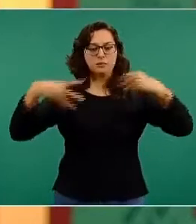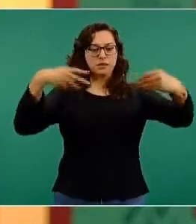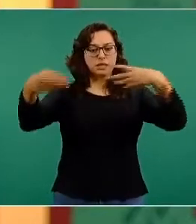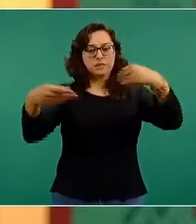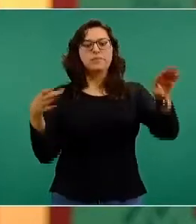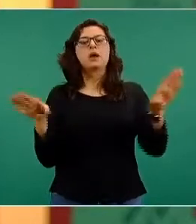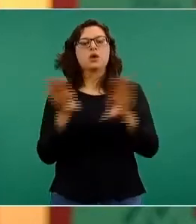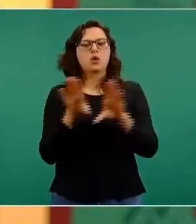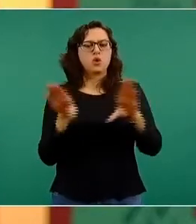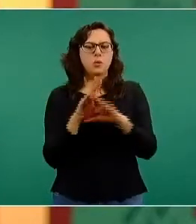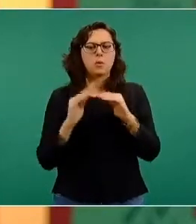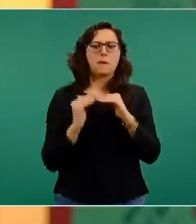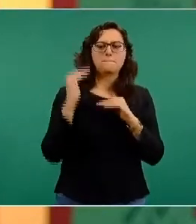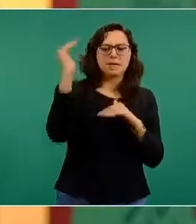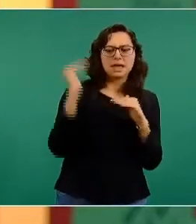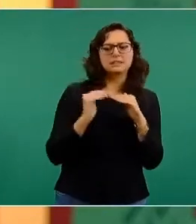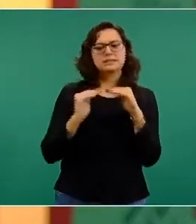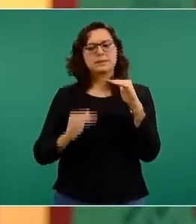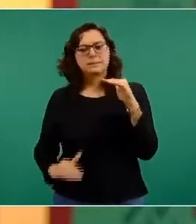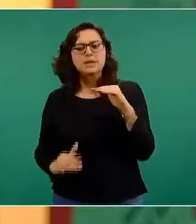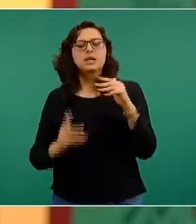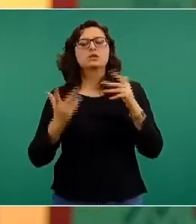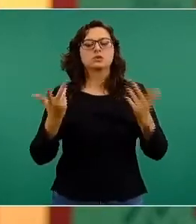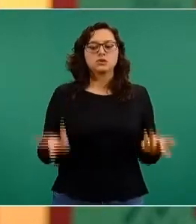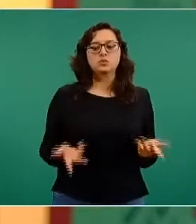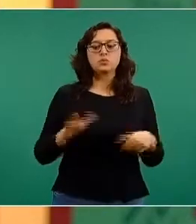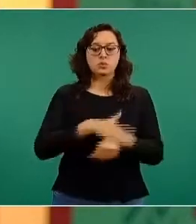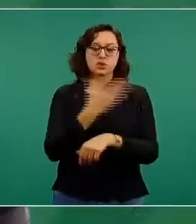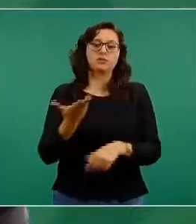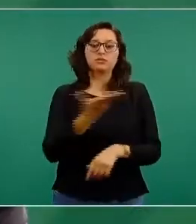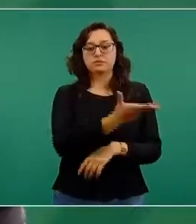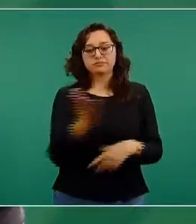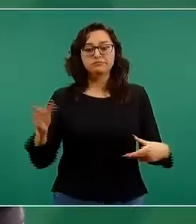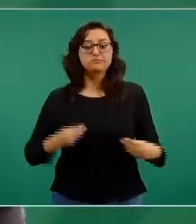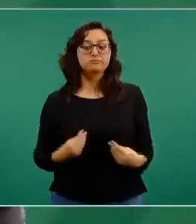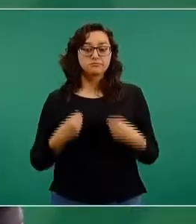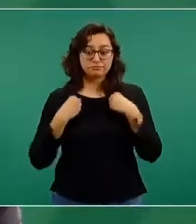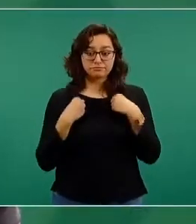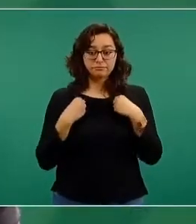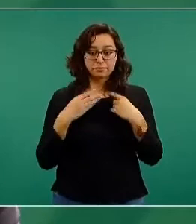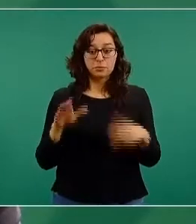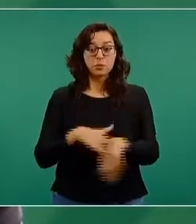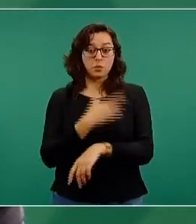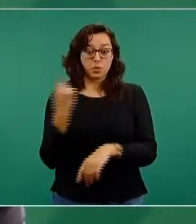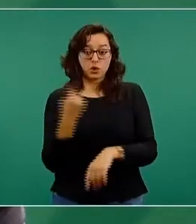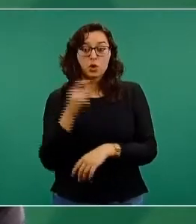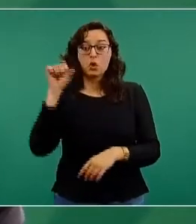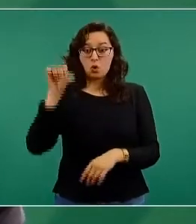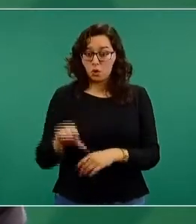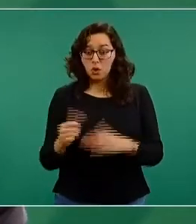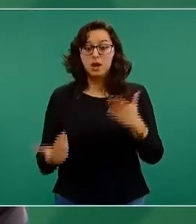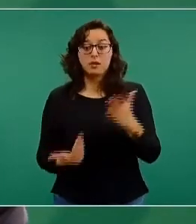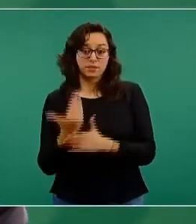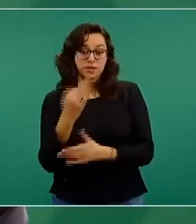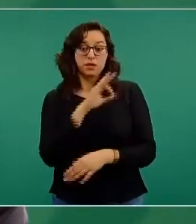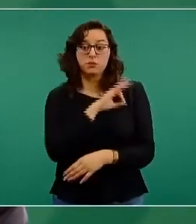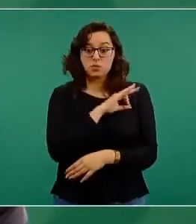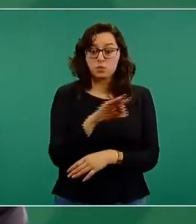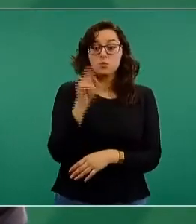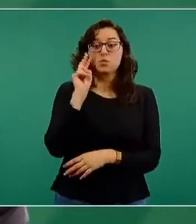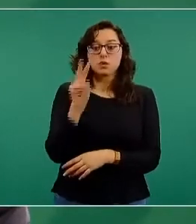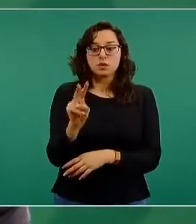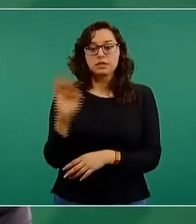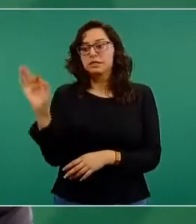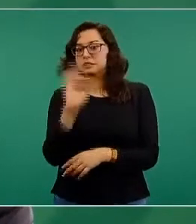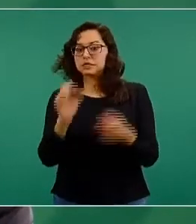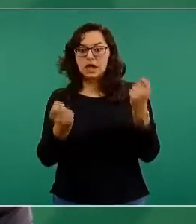federativas de la Ciudad de México y los estados en donde ustedes residen, porque, como se pudo ver esta mañana, les recomiendo, quien no lo